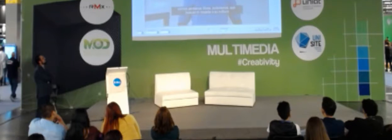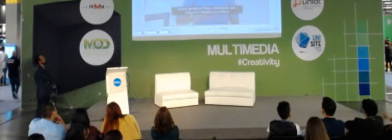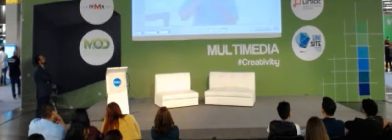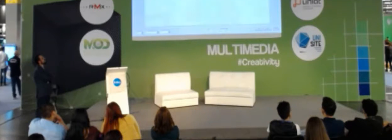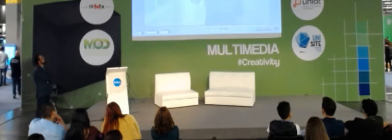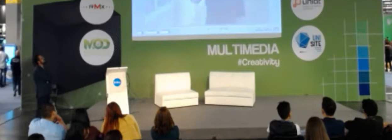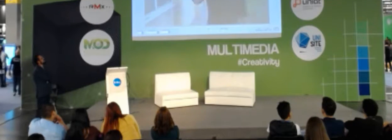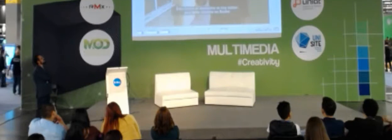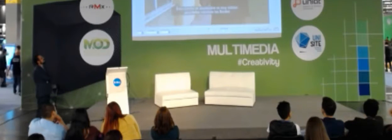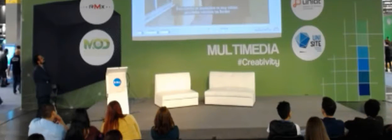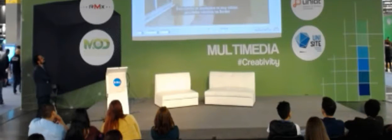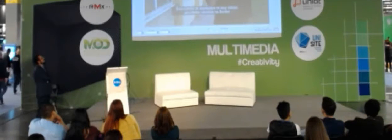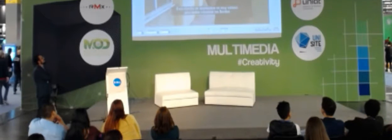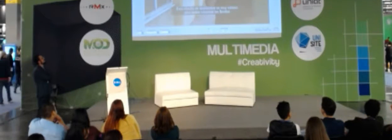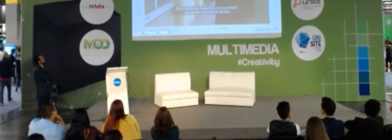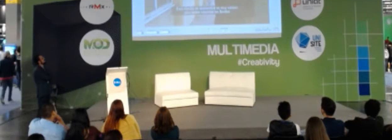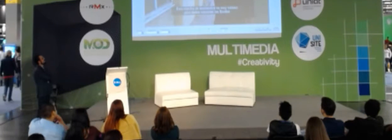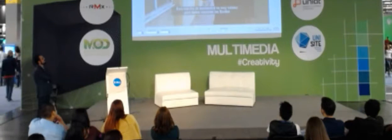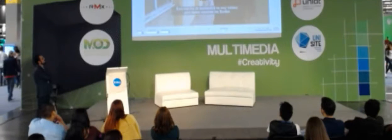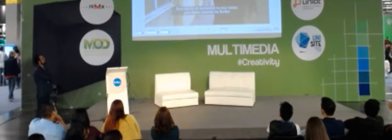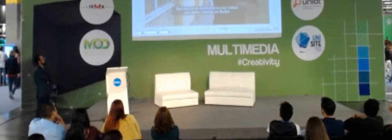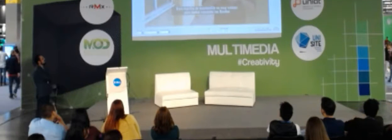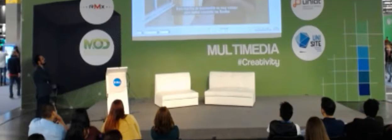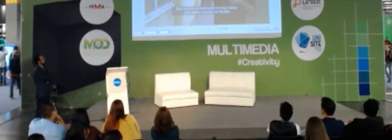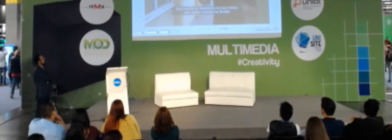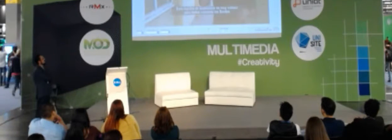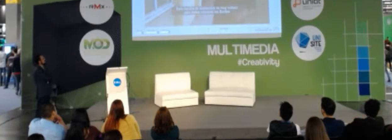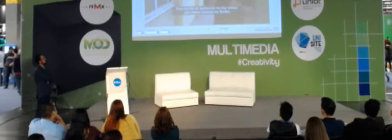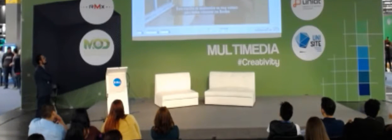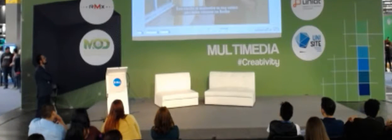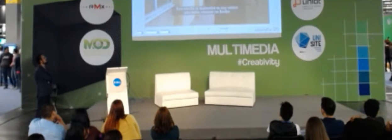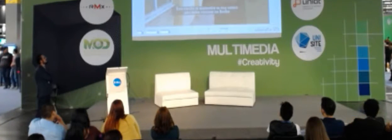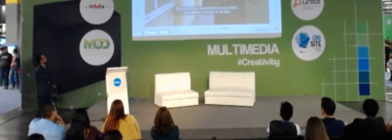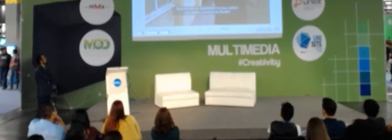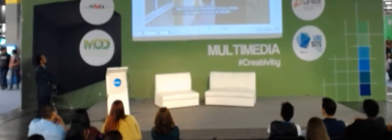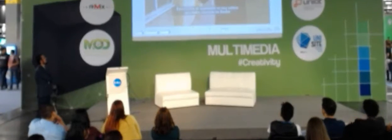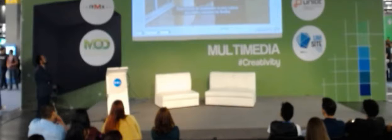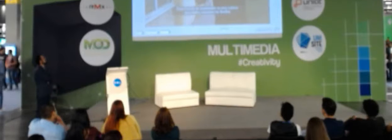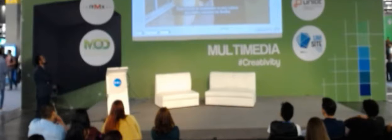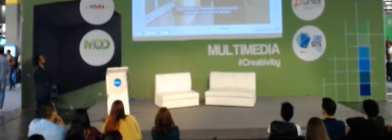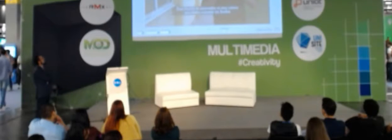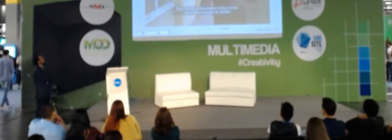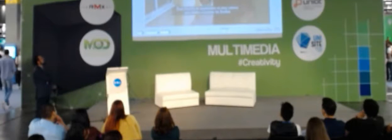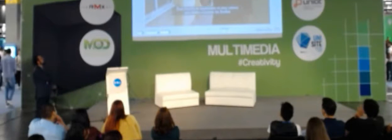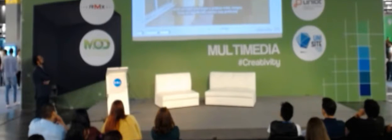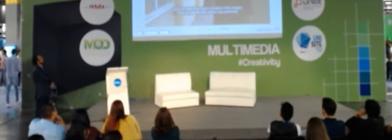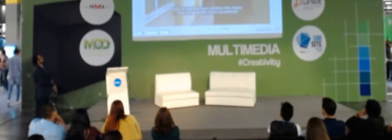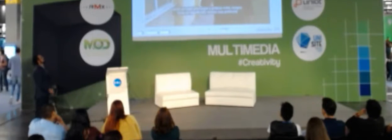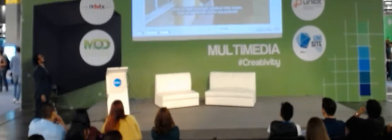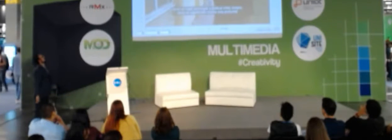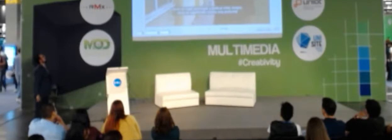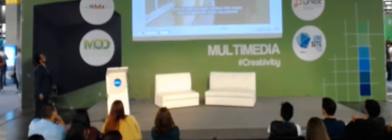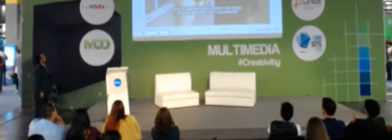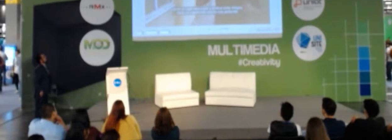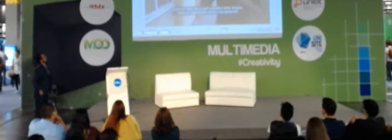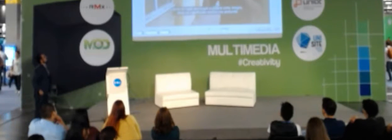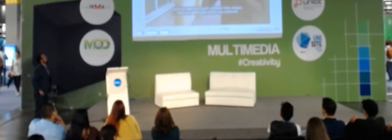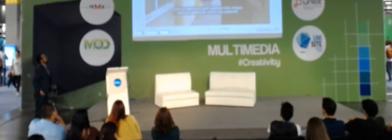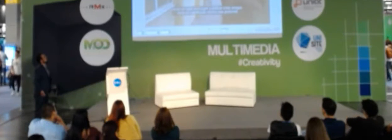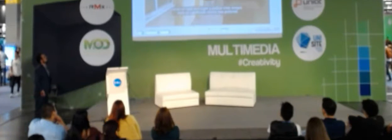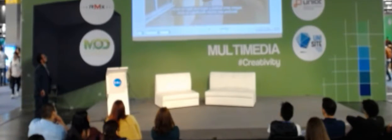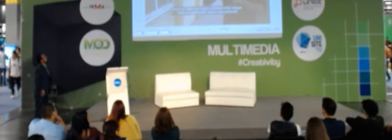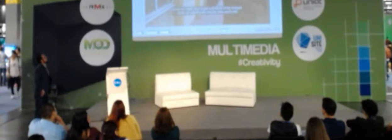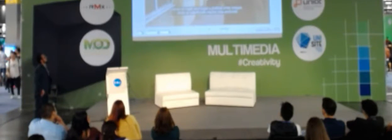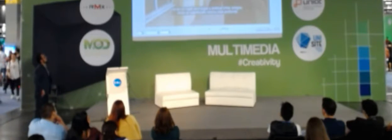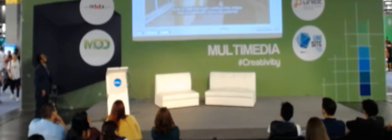cultura. Dagoberto. Esta marcha de septiembre es muy valiosa para todos nosotros los sordos. No es un lugar para jugar y platicar entre